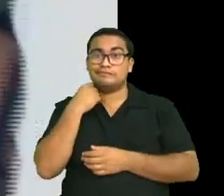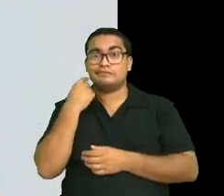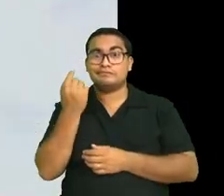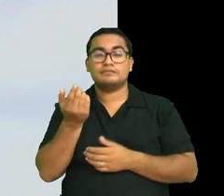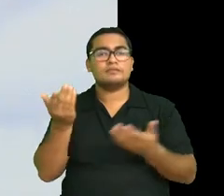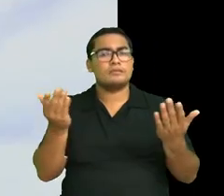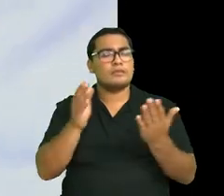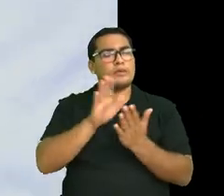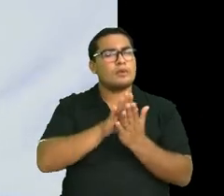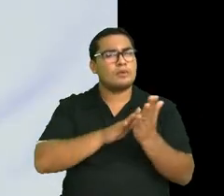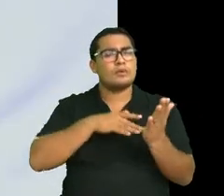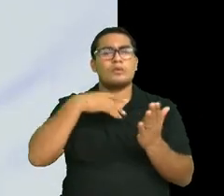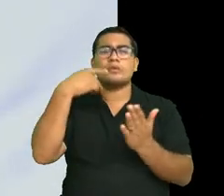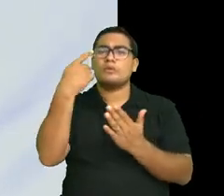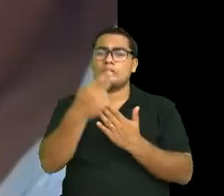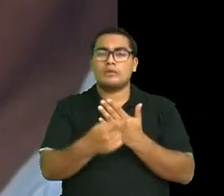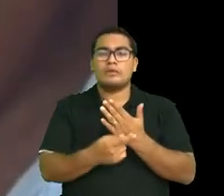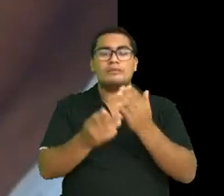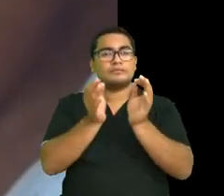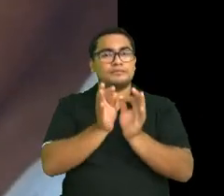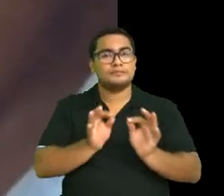este programa emblemático,